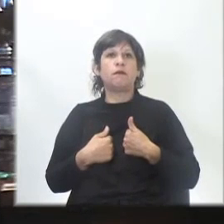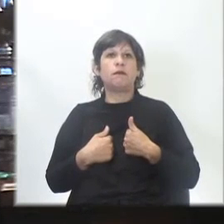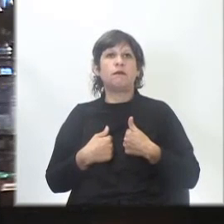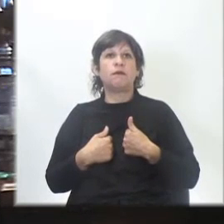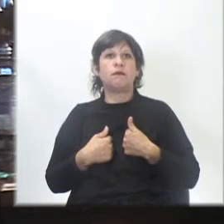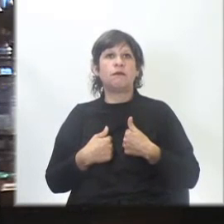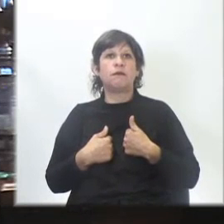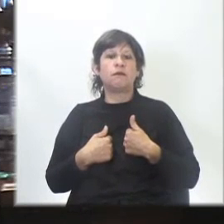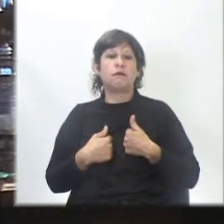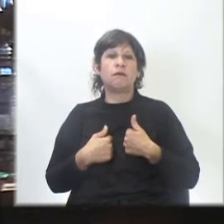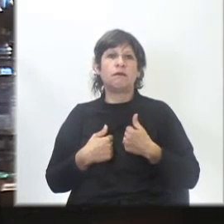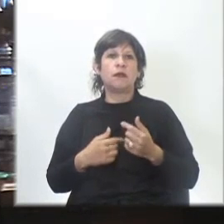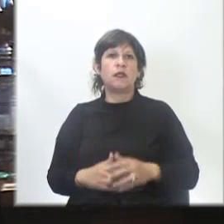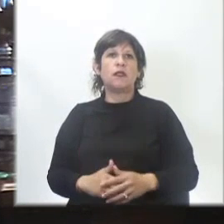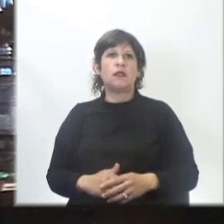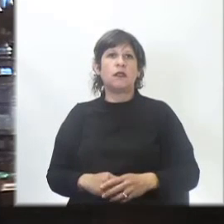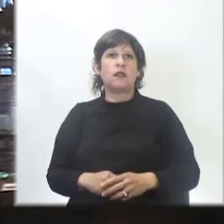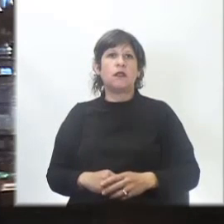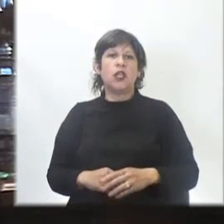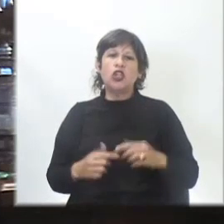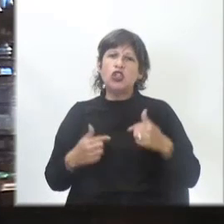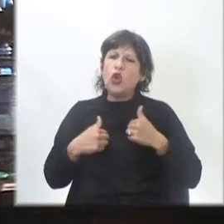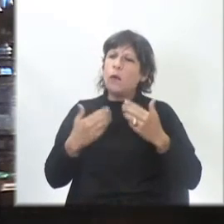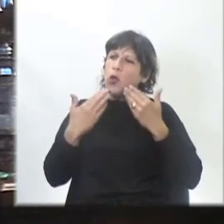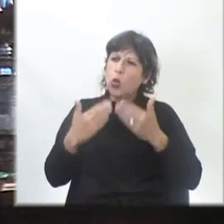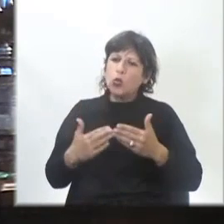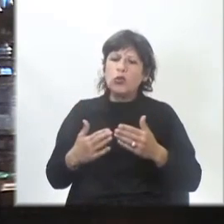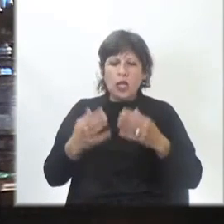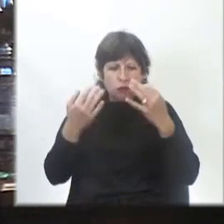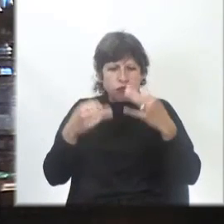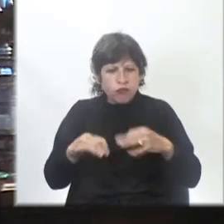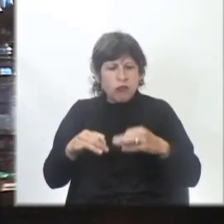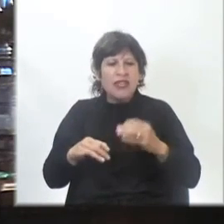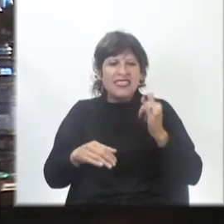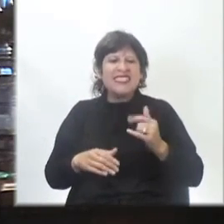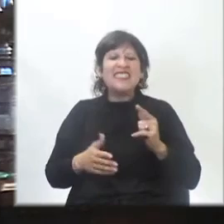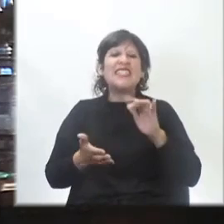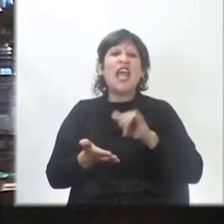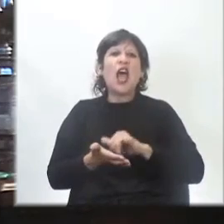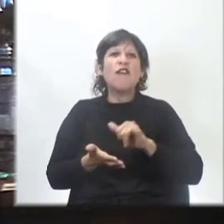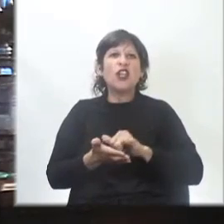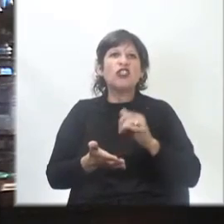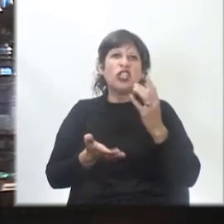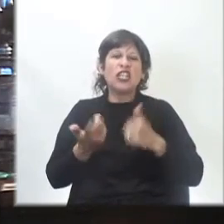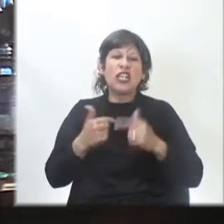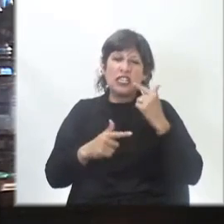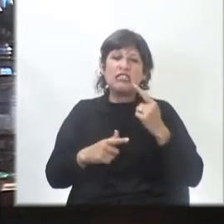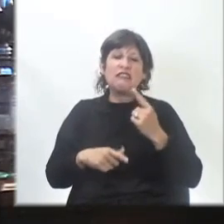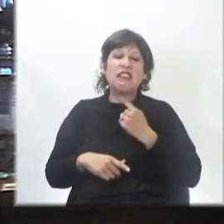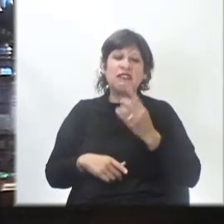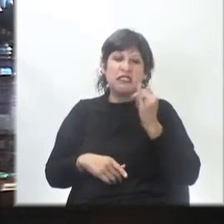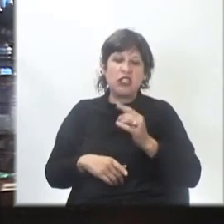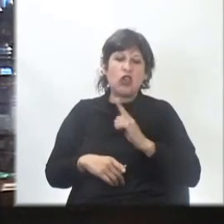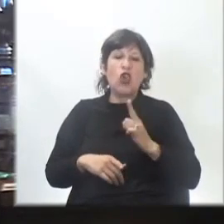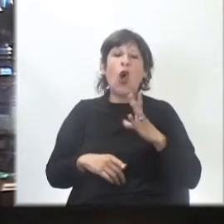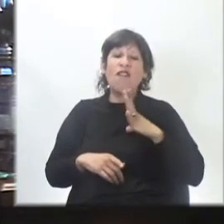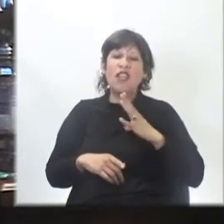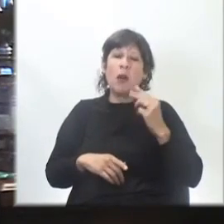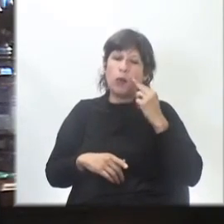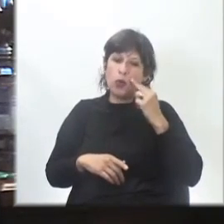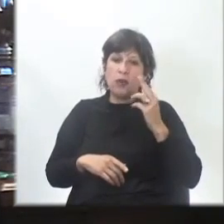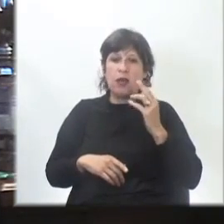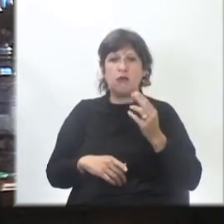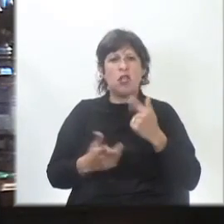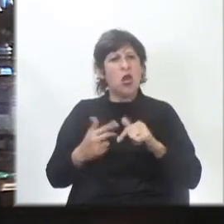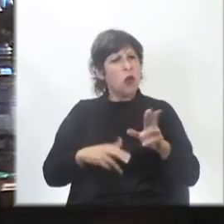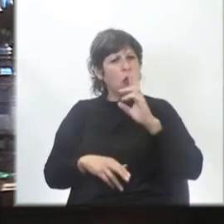Señor presidente, yo pregunté concretamente si los aviones tenían obsolescencias o no. Se me respondió que